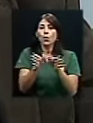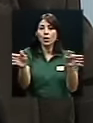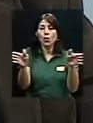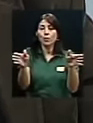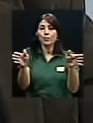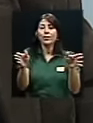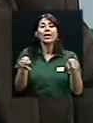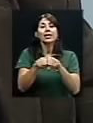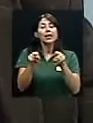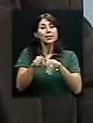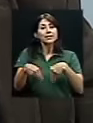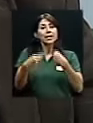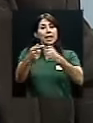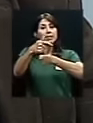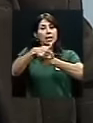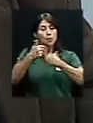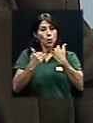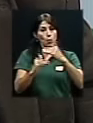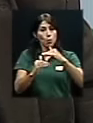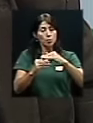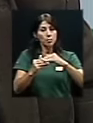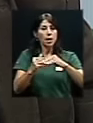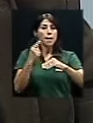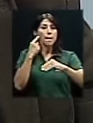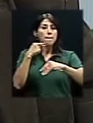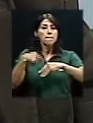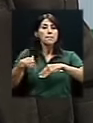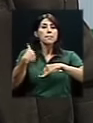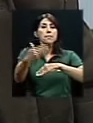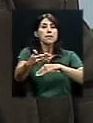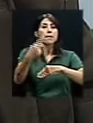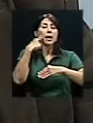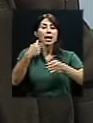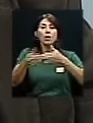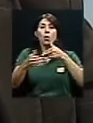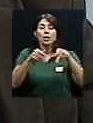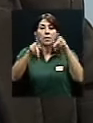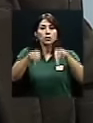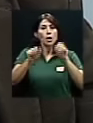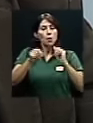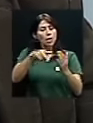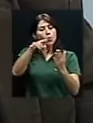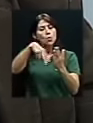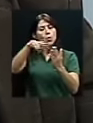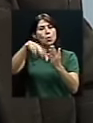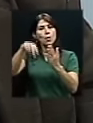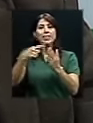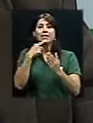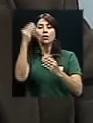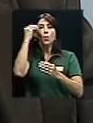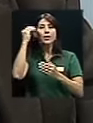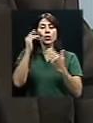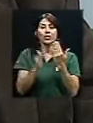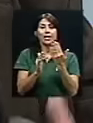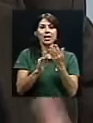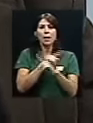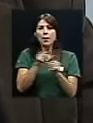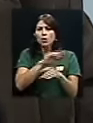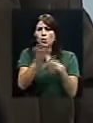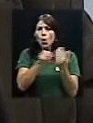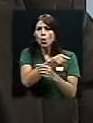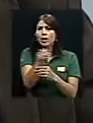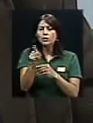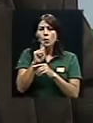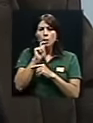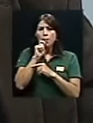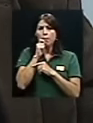la sociedad civil, cualquier ciudadano, pueda leerlo y dar opinión técnica. Todo eso se inhibe. Entonces,